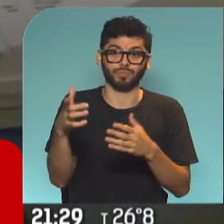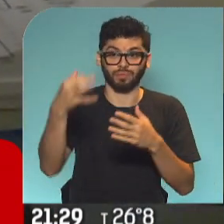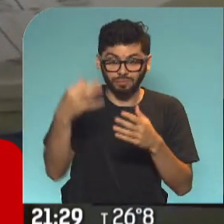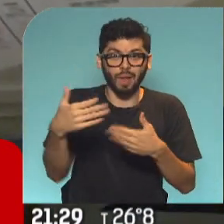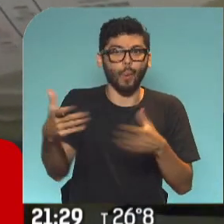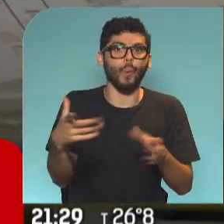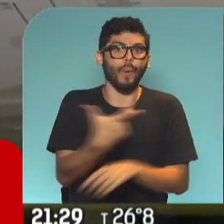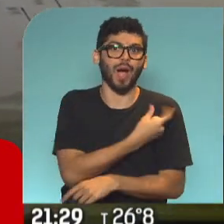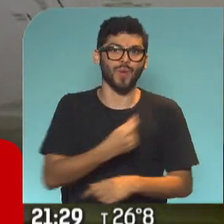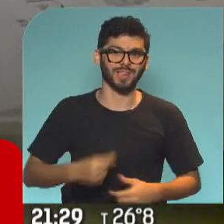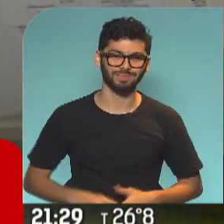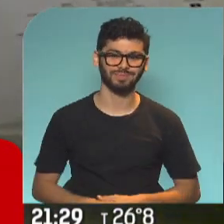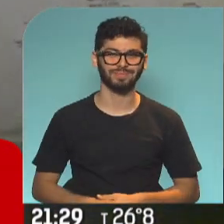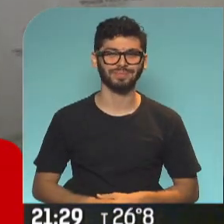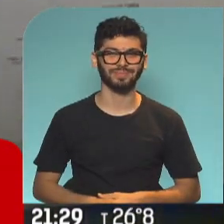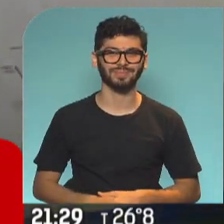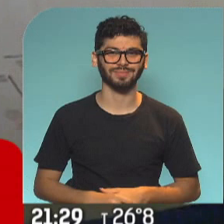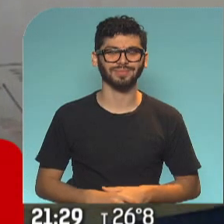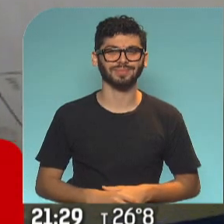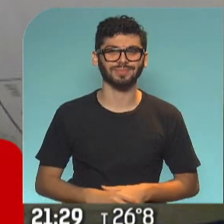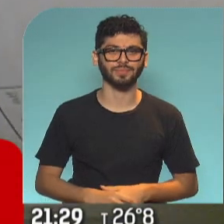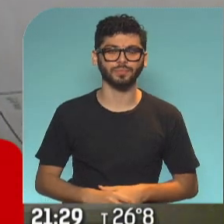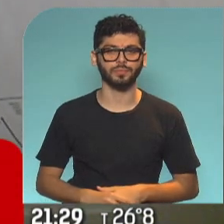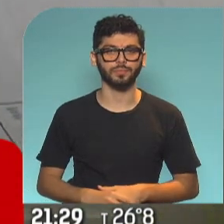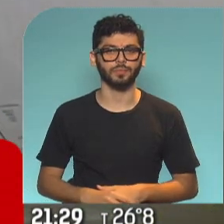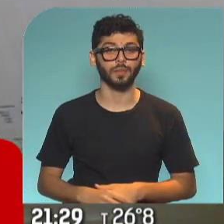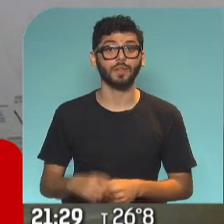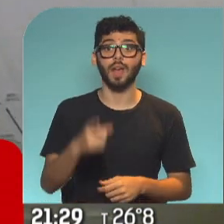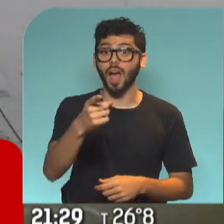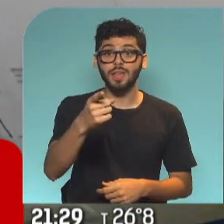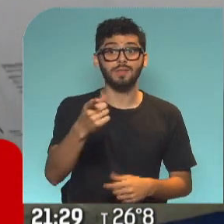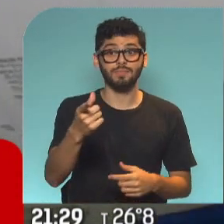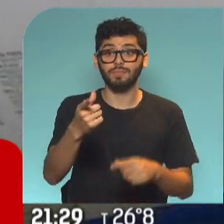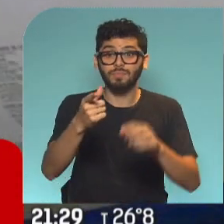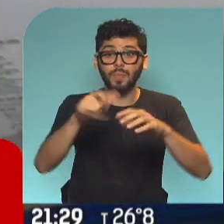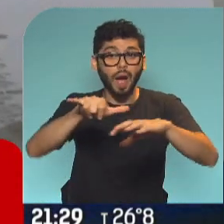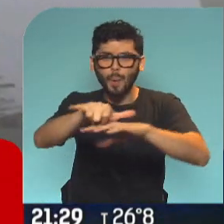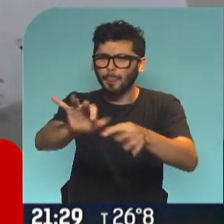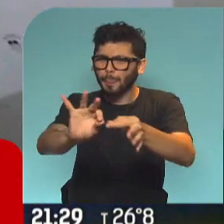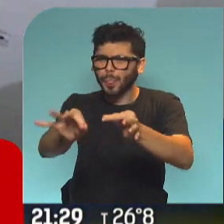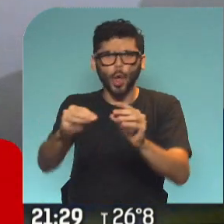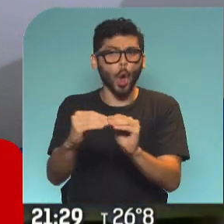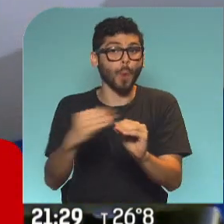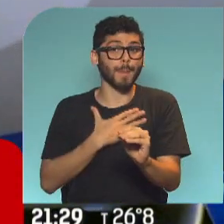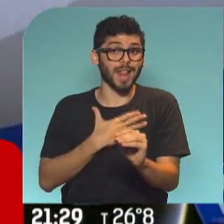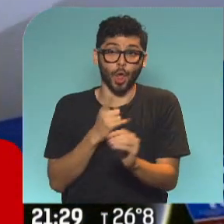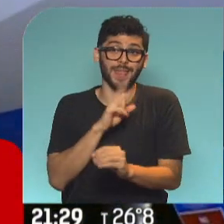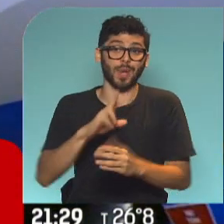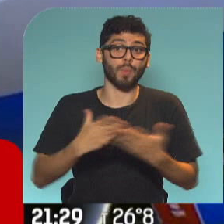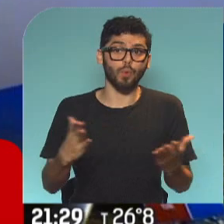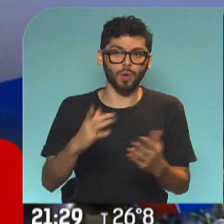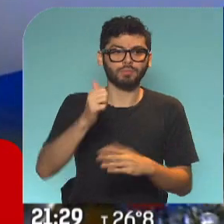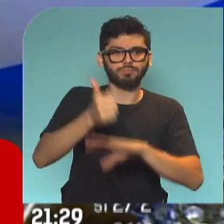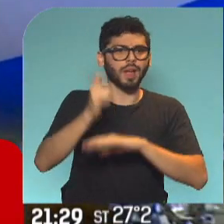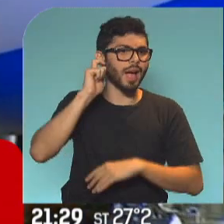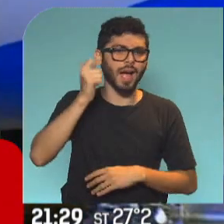vacunas. Y allí cerca, compañeros nuestros de televisión pública, allí cerca Gabriel Gamarra,